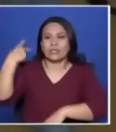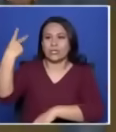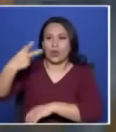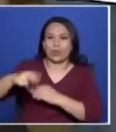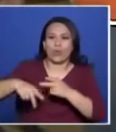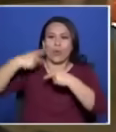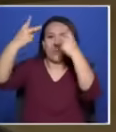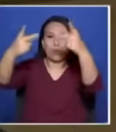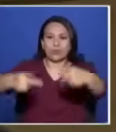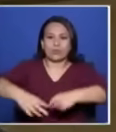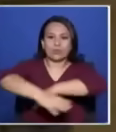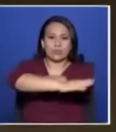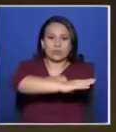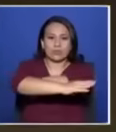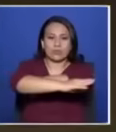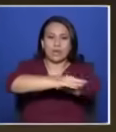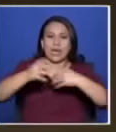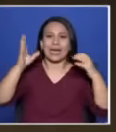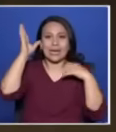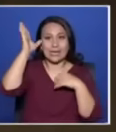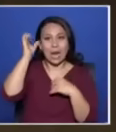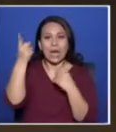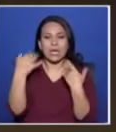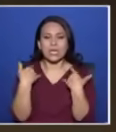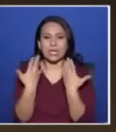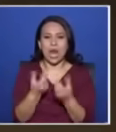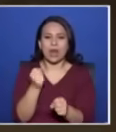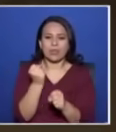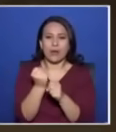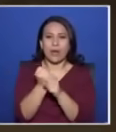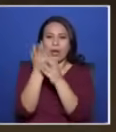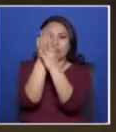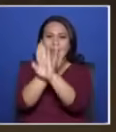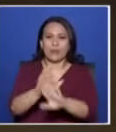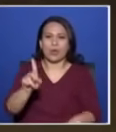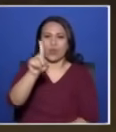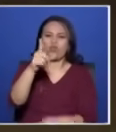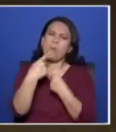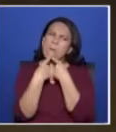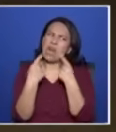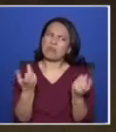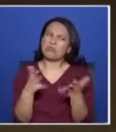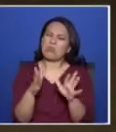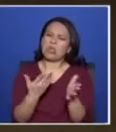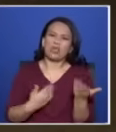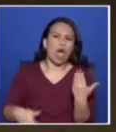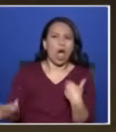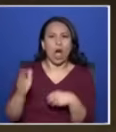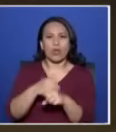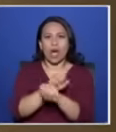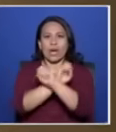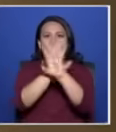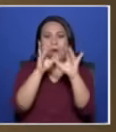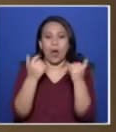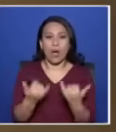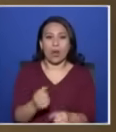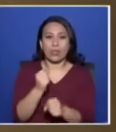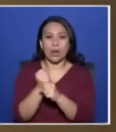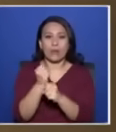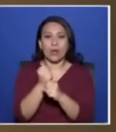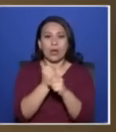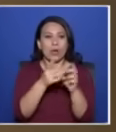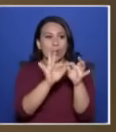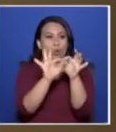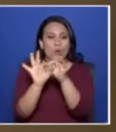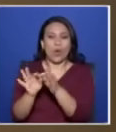altura de la Isla Trinitaria y además se prevé que estos trabajos duren hasta el 1 de marzo. Es importante aclarar que mientras se ejecute la